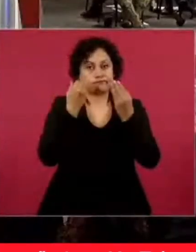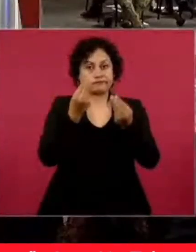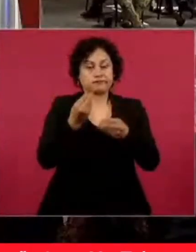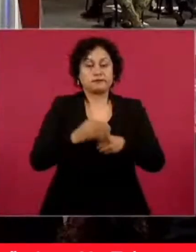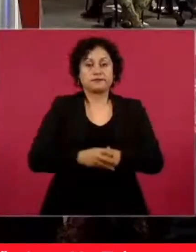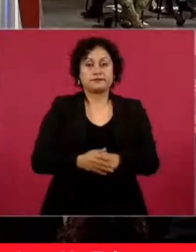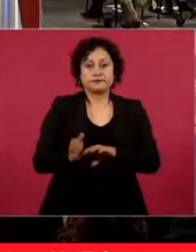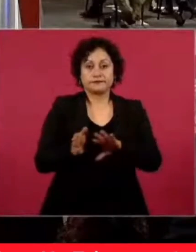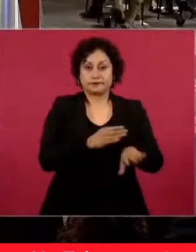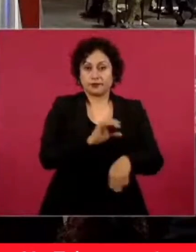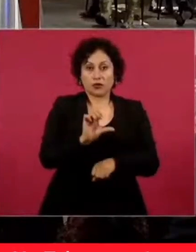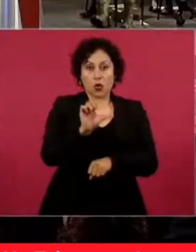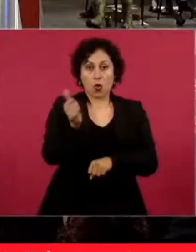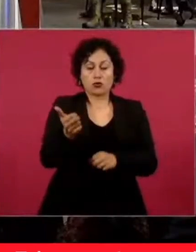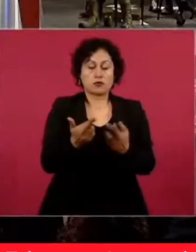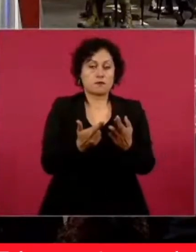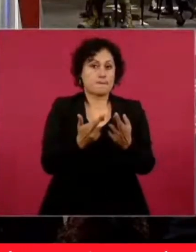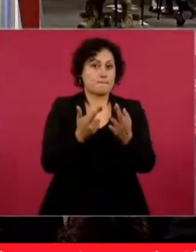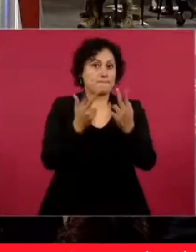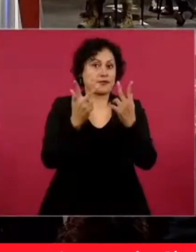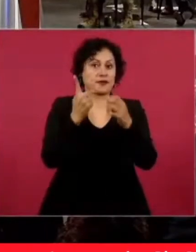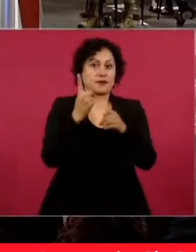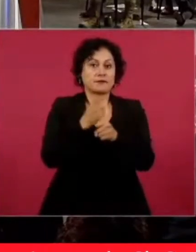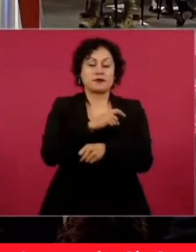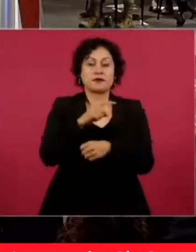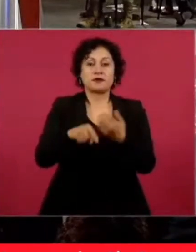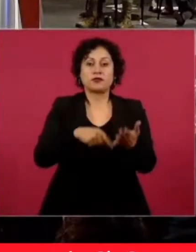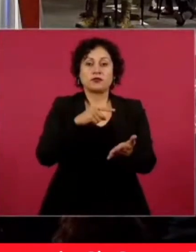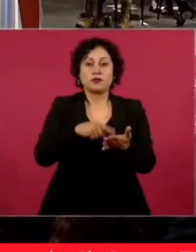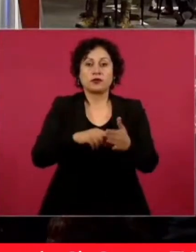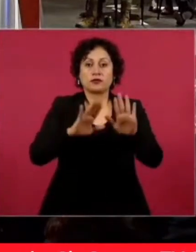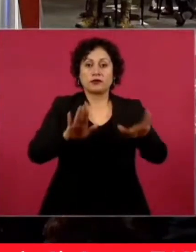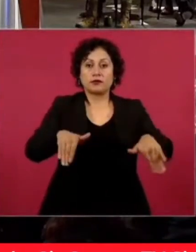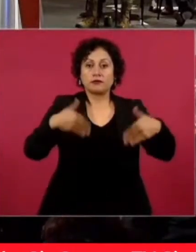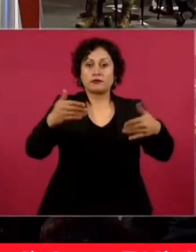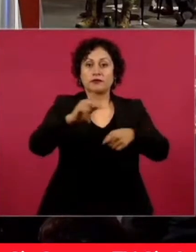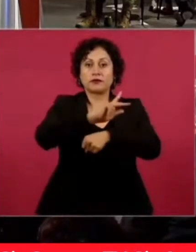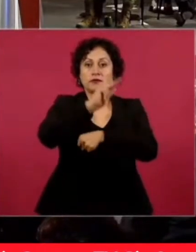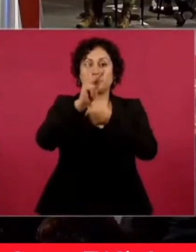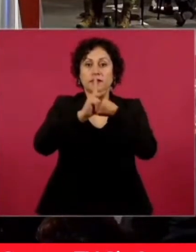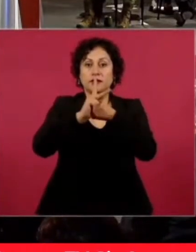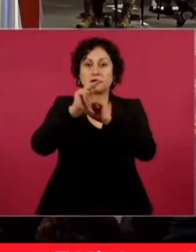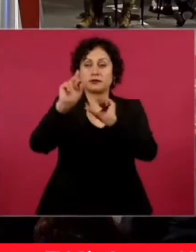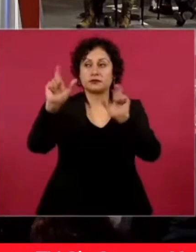Miren, récord, inversión extranjera.